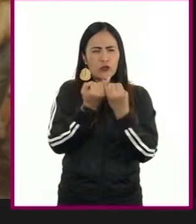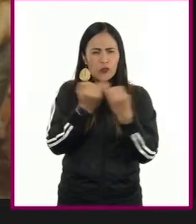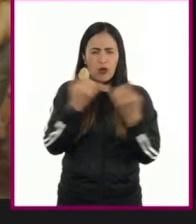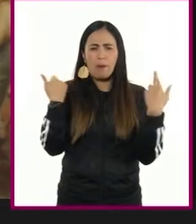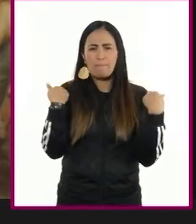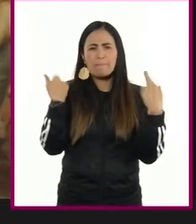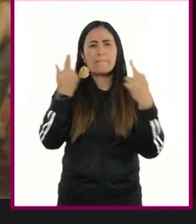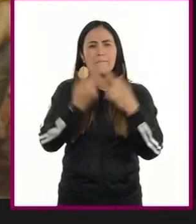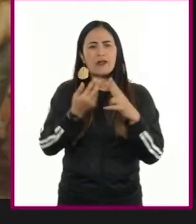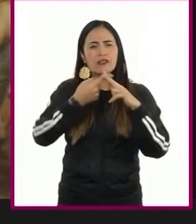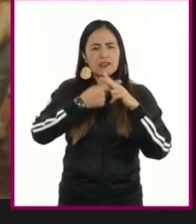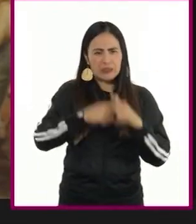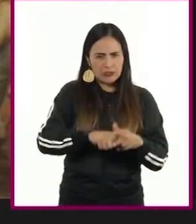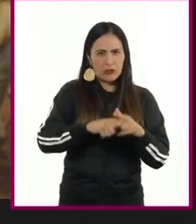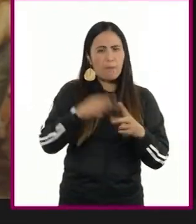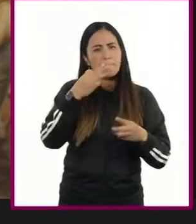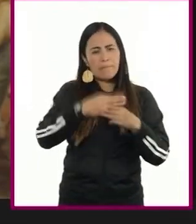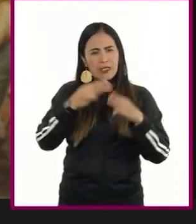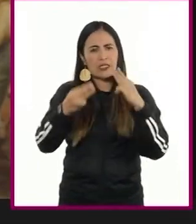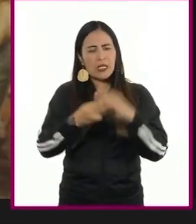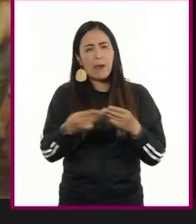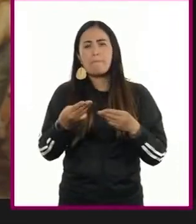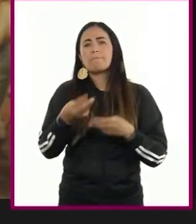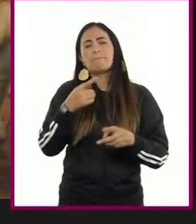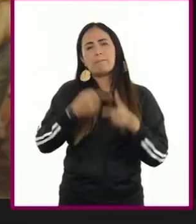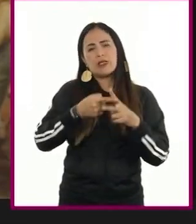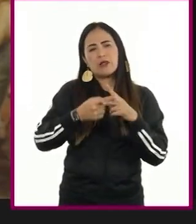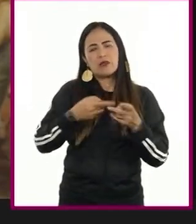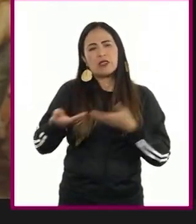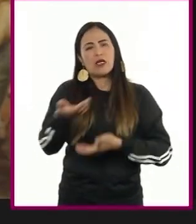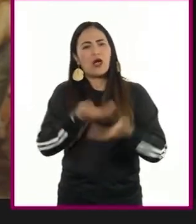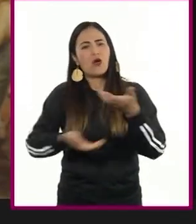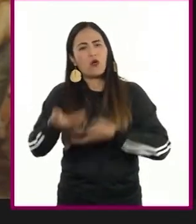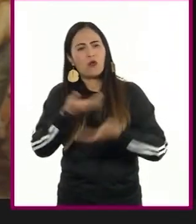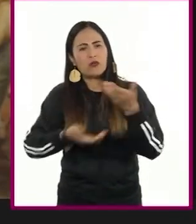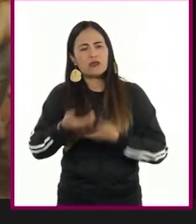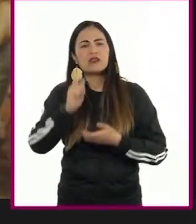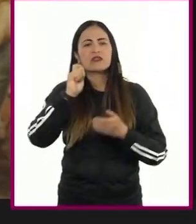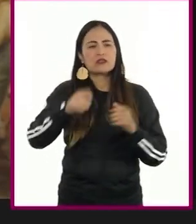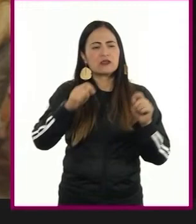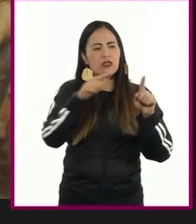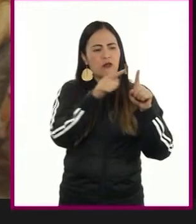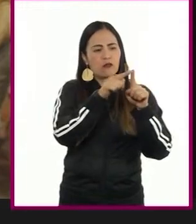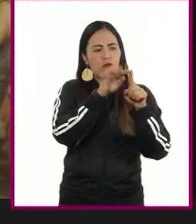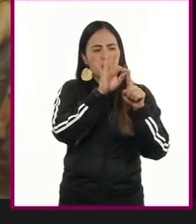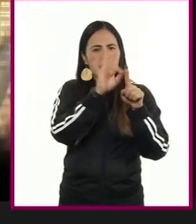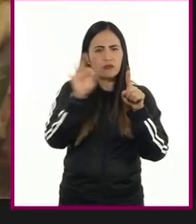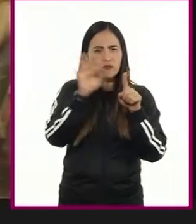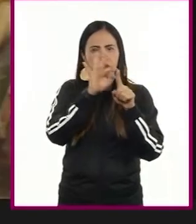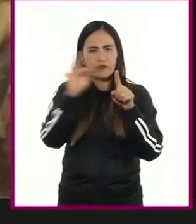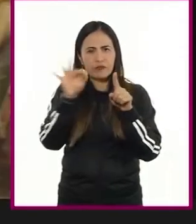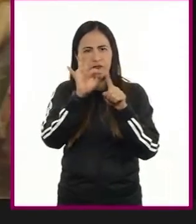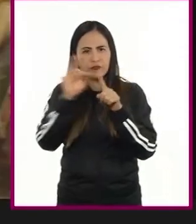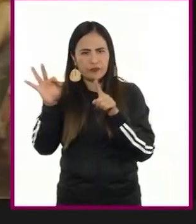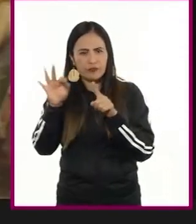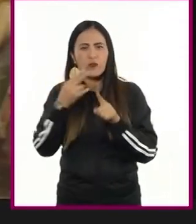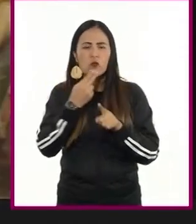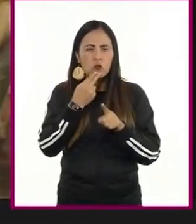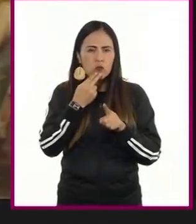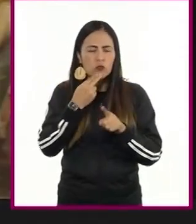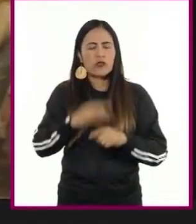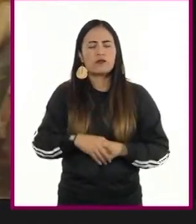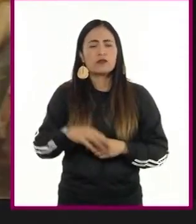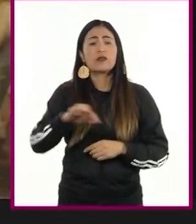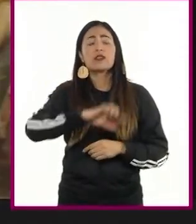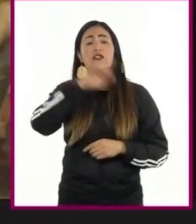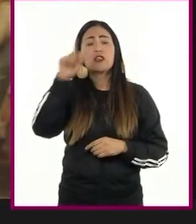enseñé matemática comercial, que era básicamente un curso especial de ábaco usado por mercaderes. Luego escribí